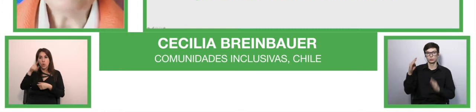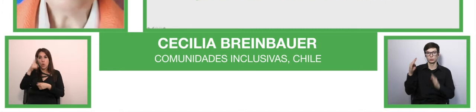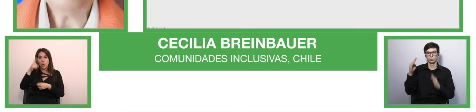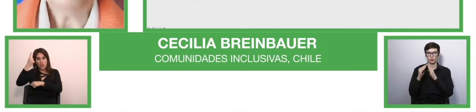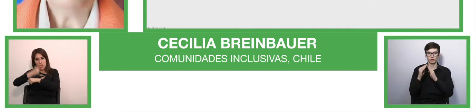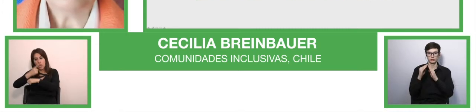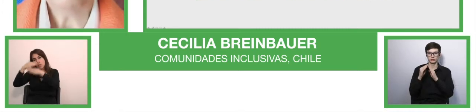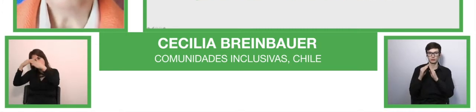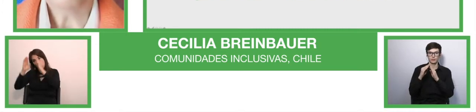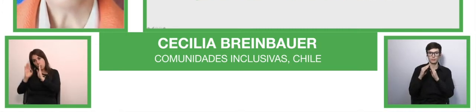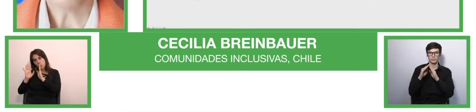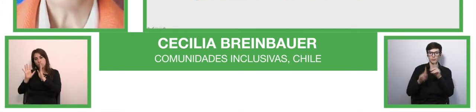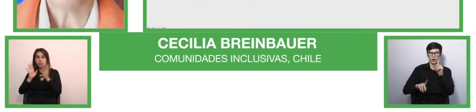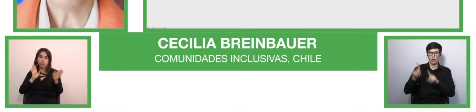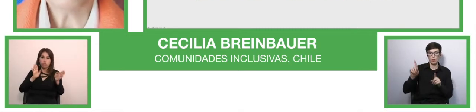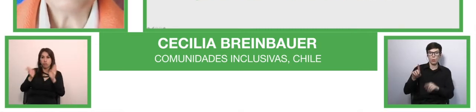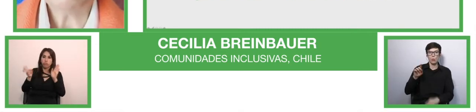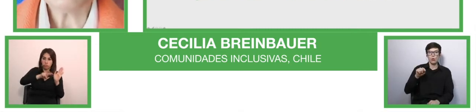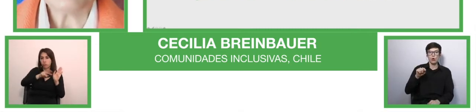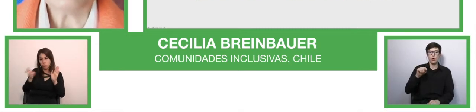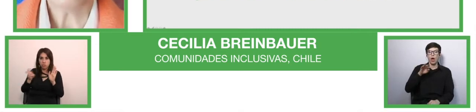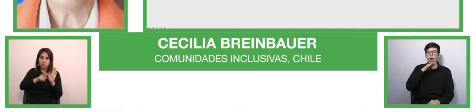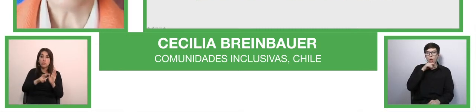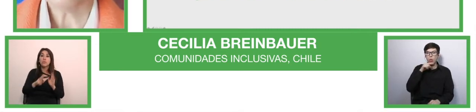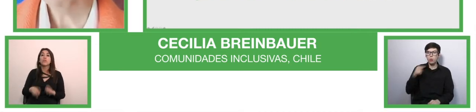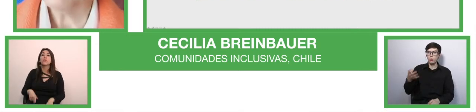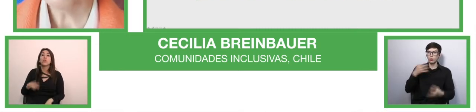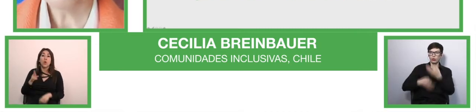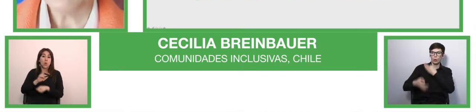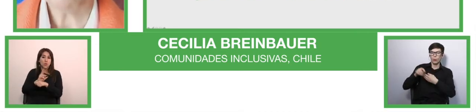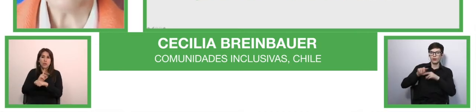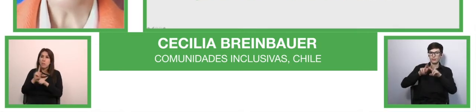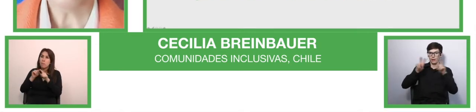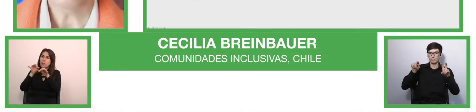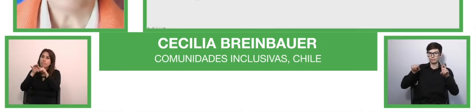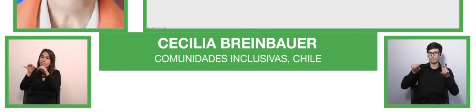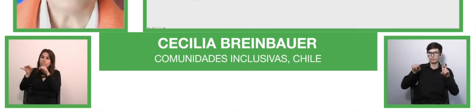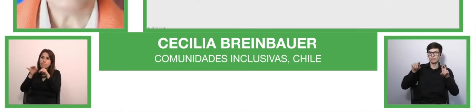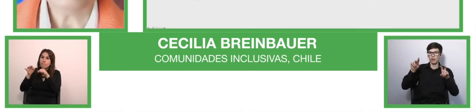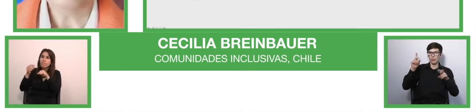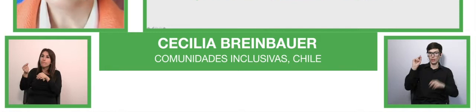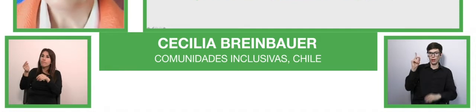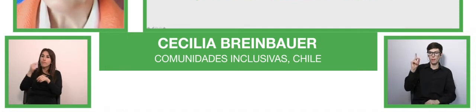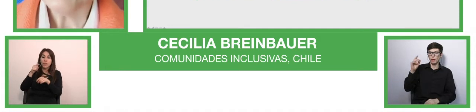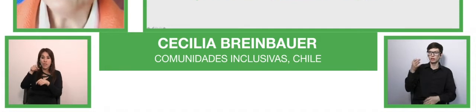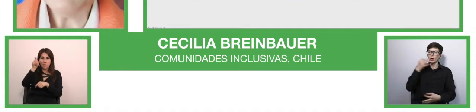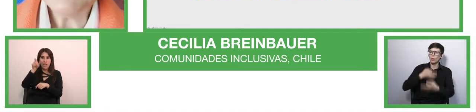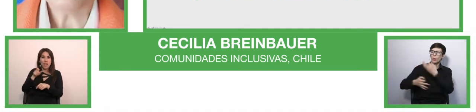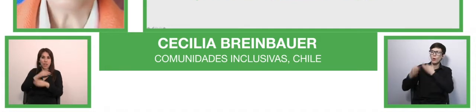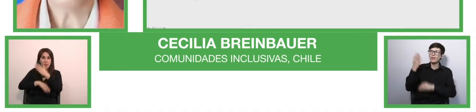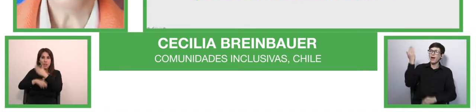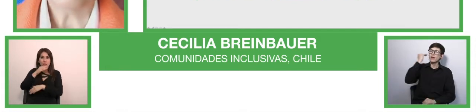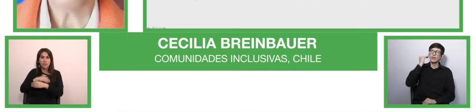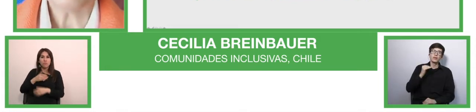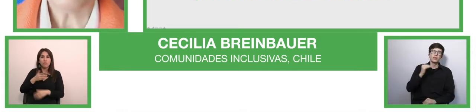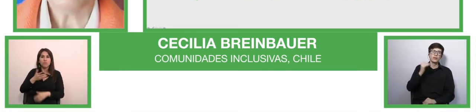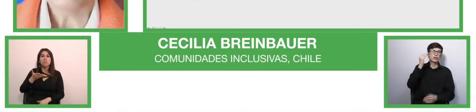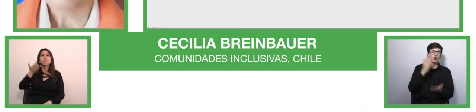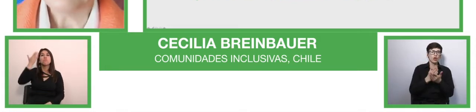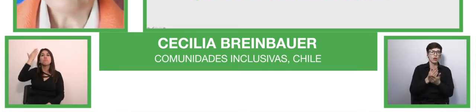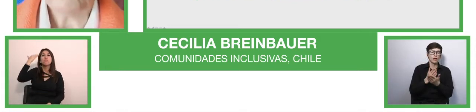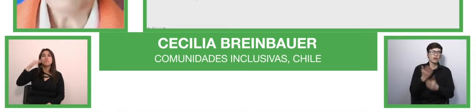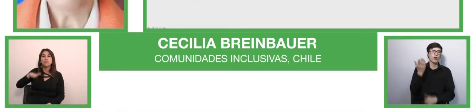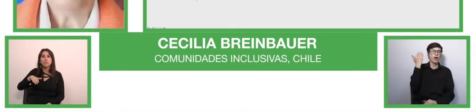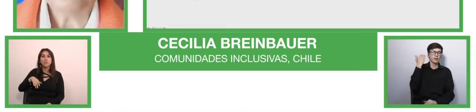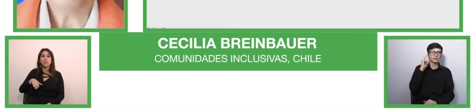los relatos de los adultos con discapacidades respecto a sus experiencias escolares son bastante categóricos